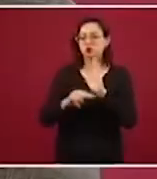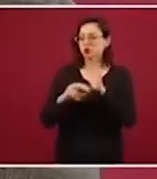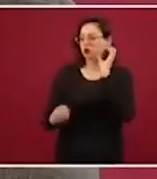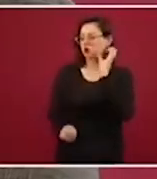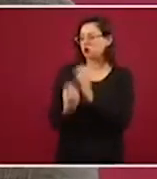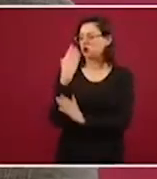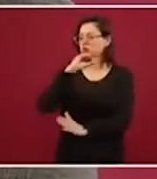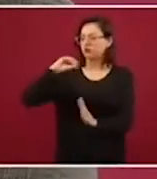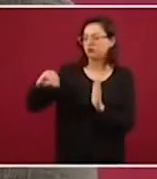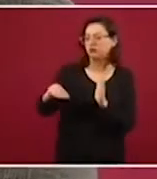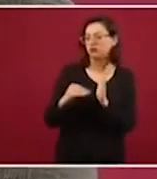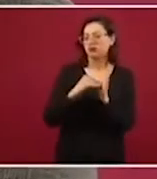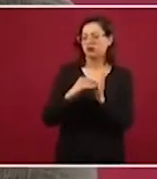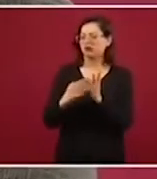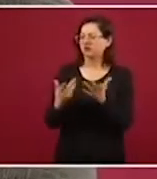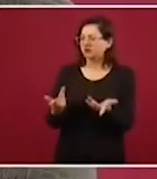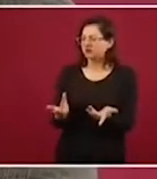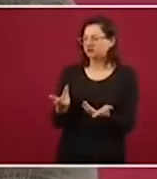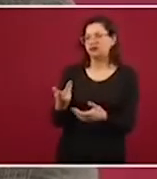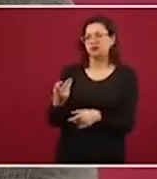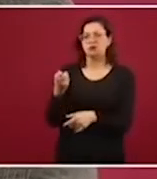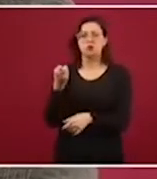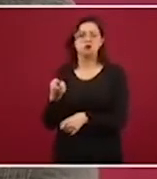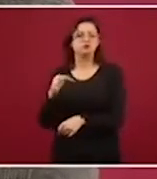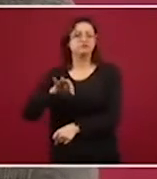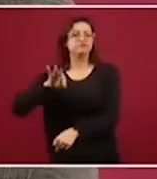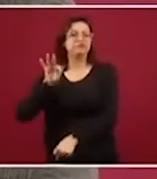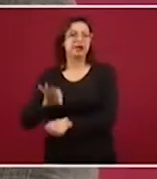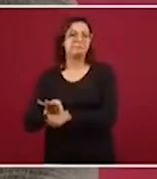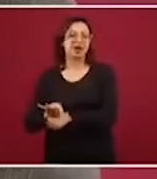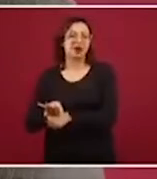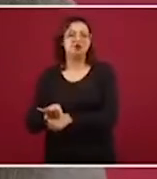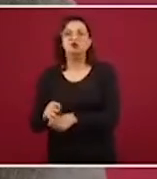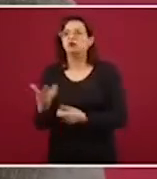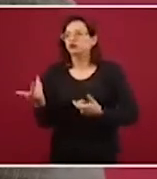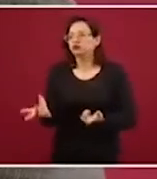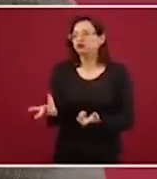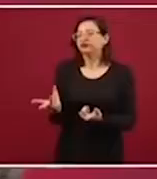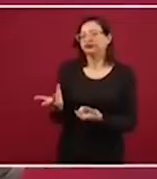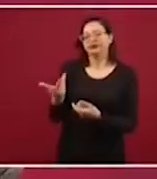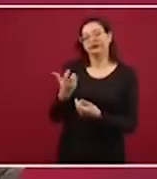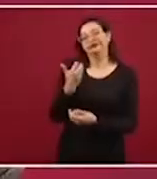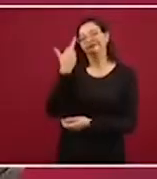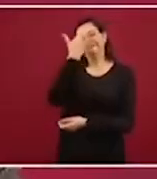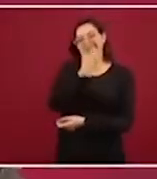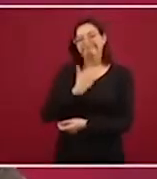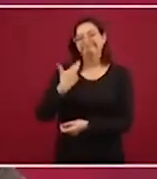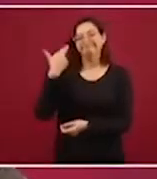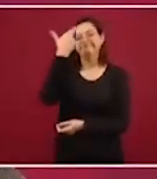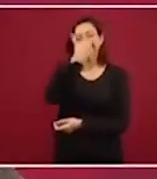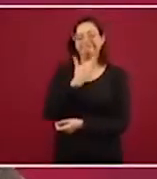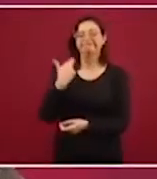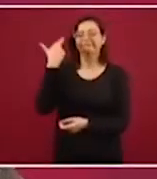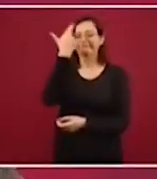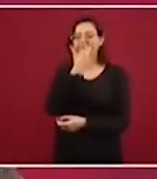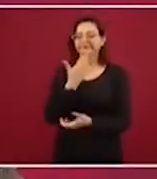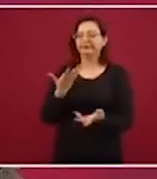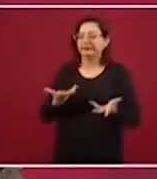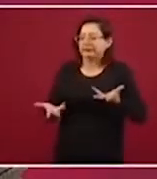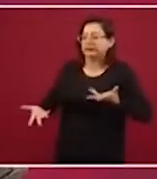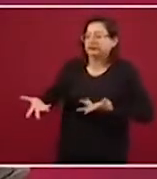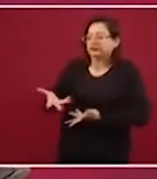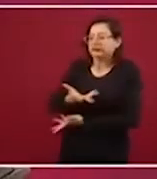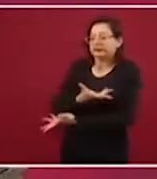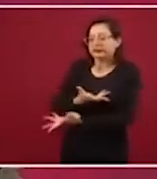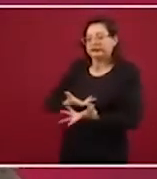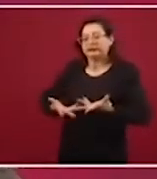piden para eso es de este amparo se está revisando y desde luego pues es uno de los de las interacciones entre